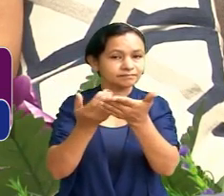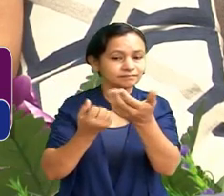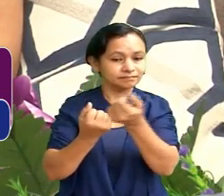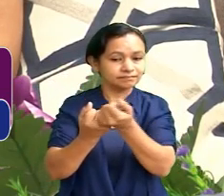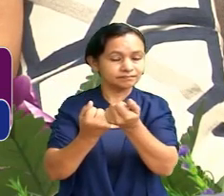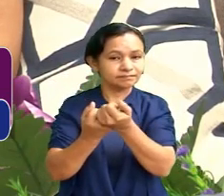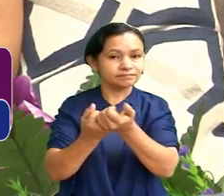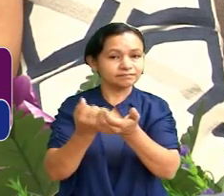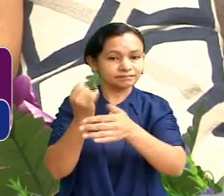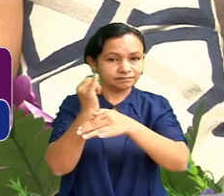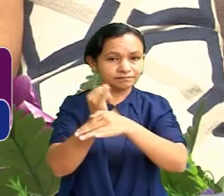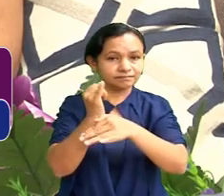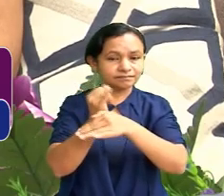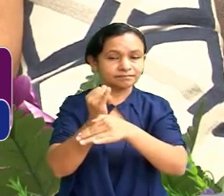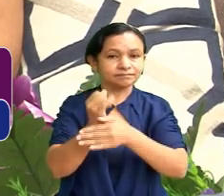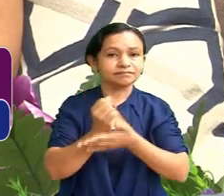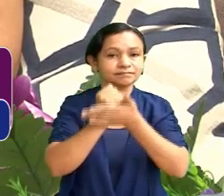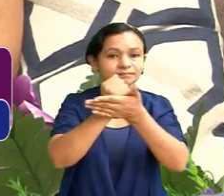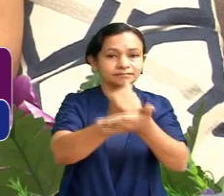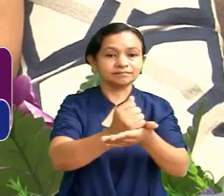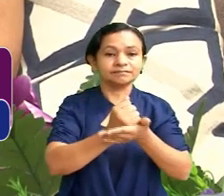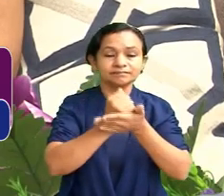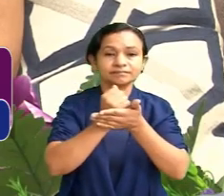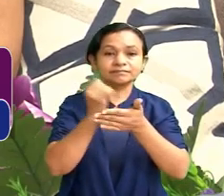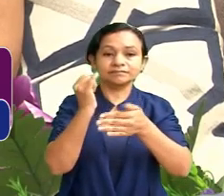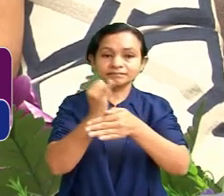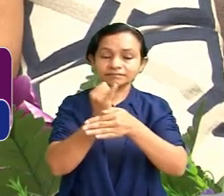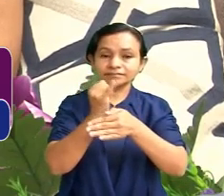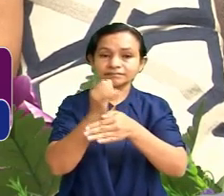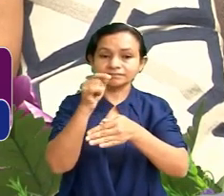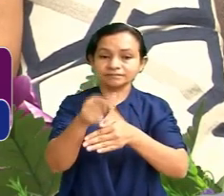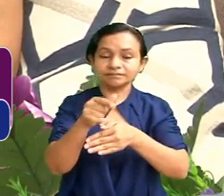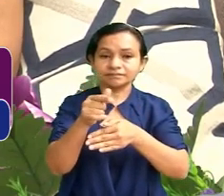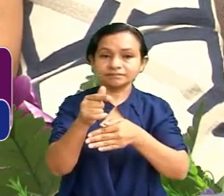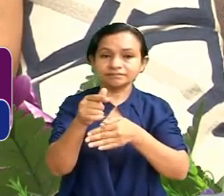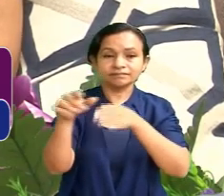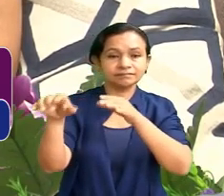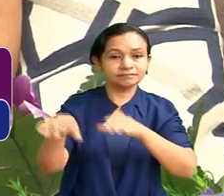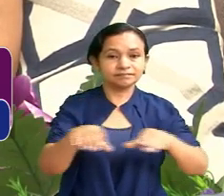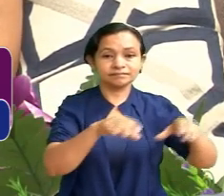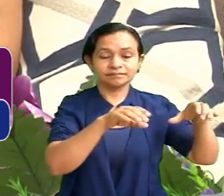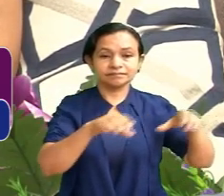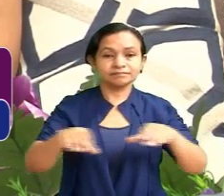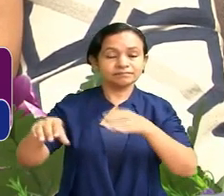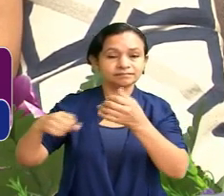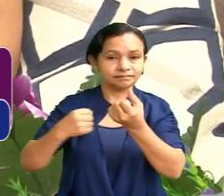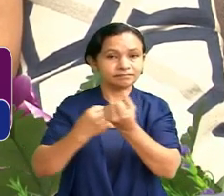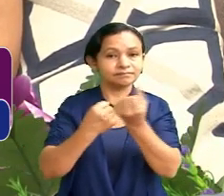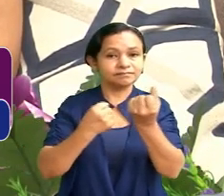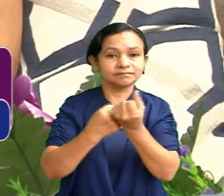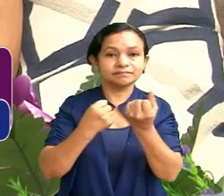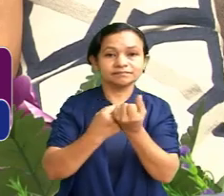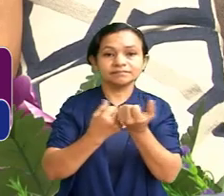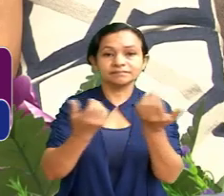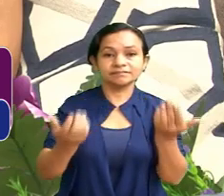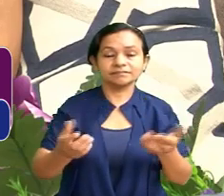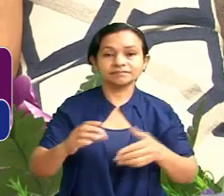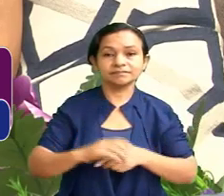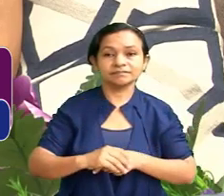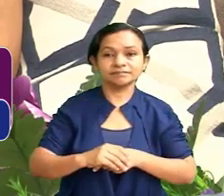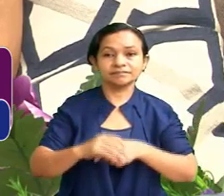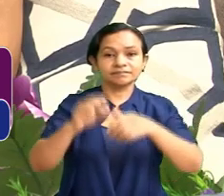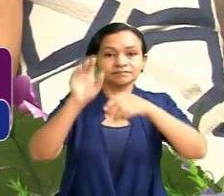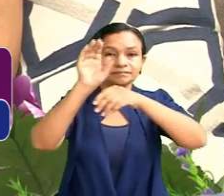articulación y proceso de aporte de garantizar que esas esas actividades estén respaldadas pues es verdad que la